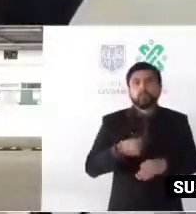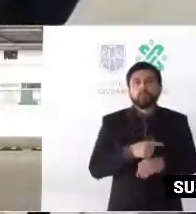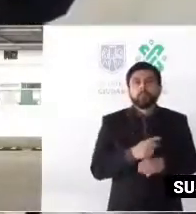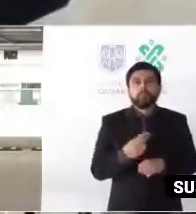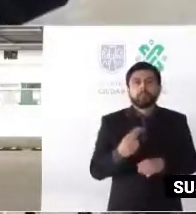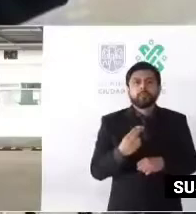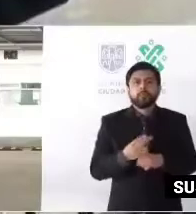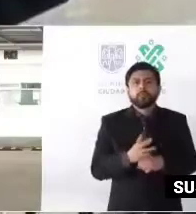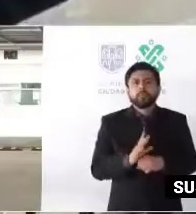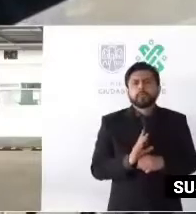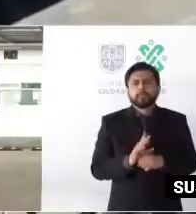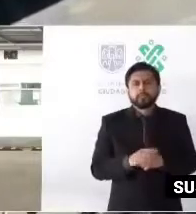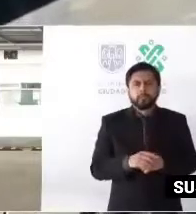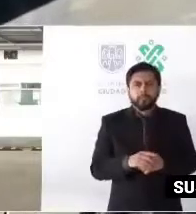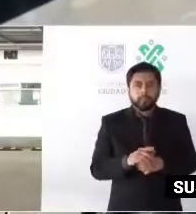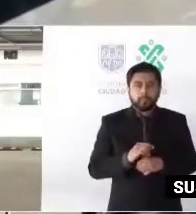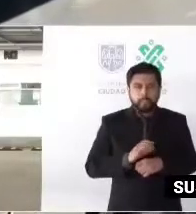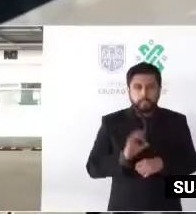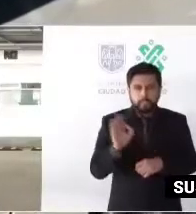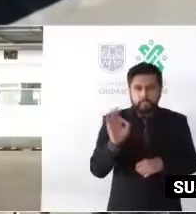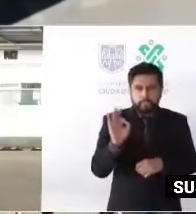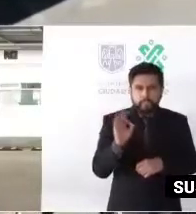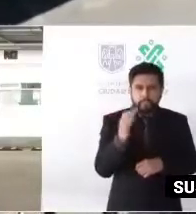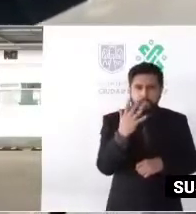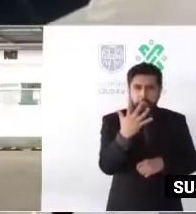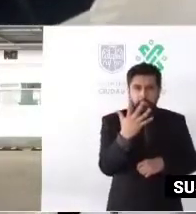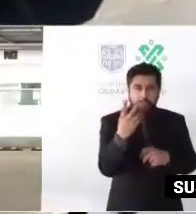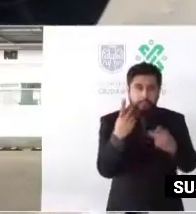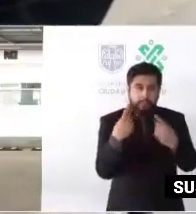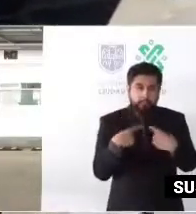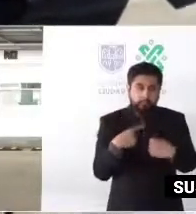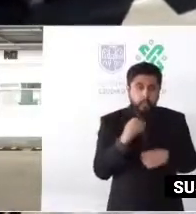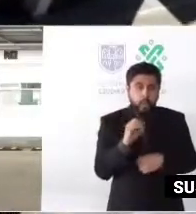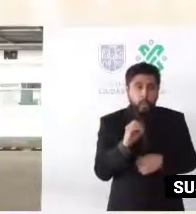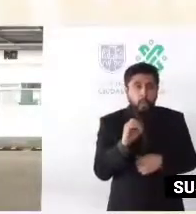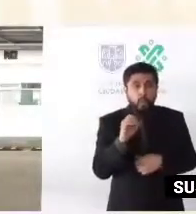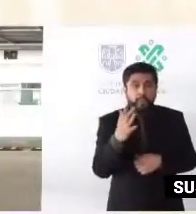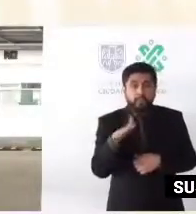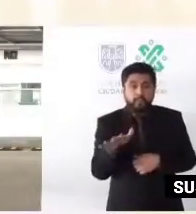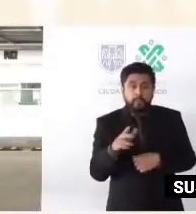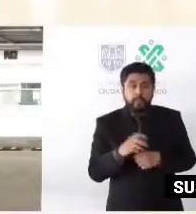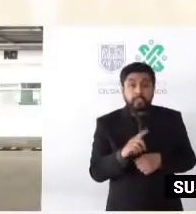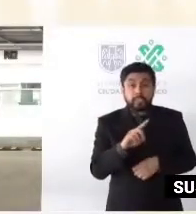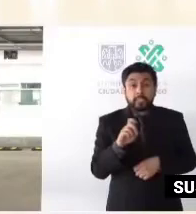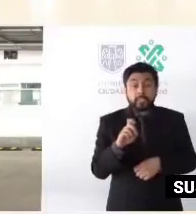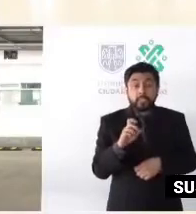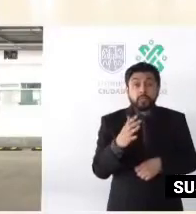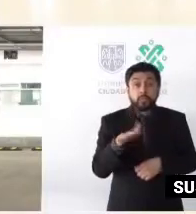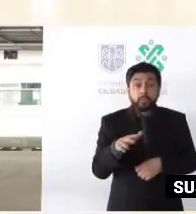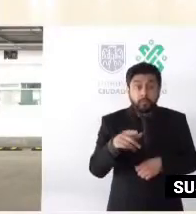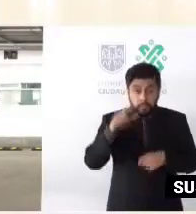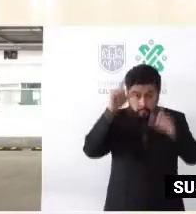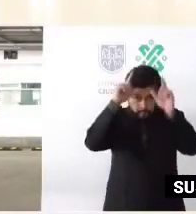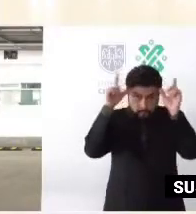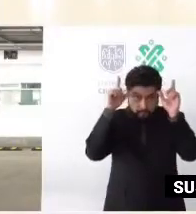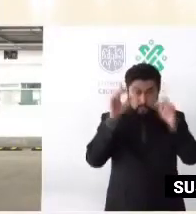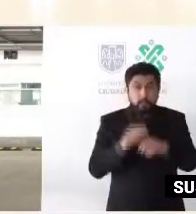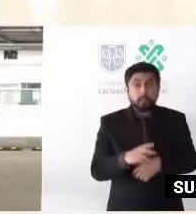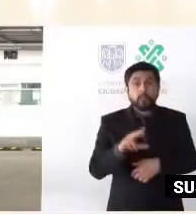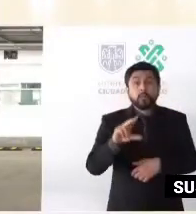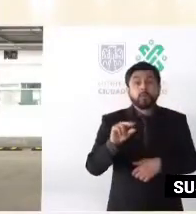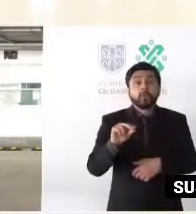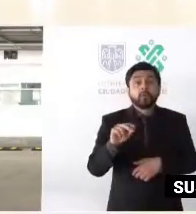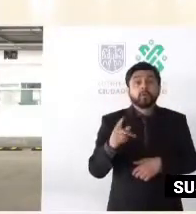empezar a operar con, si tenemos 5 especialistas o 10 especialistas, 110 enfermeras generales, 80 auxiliares